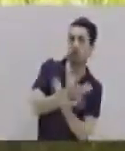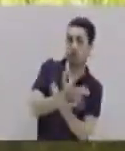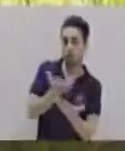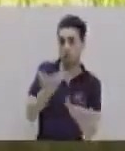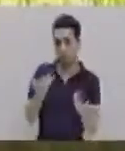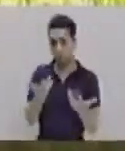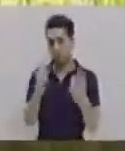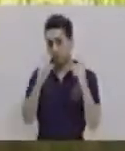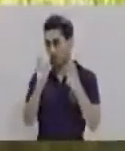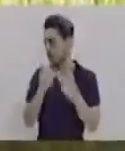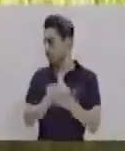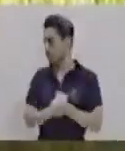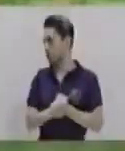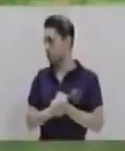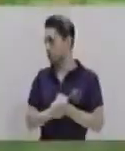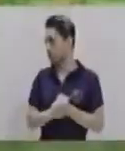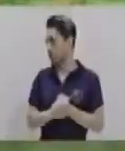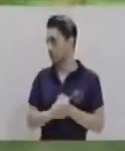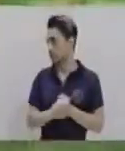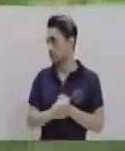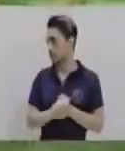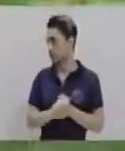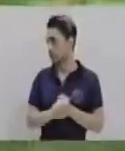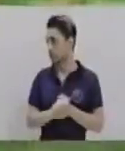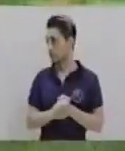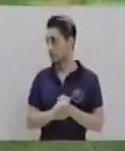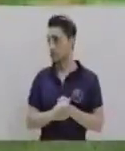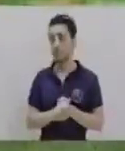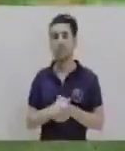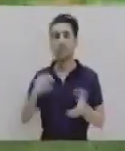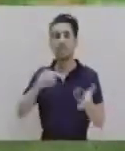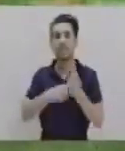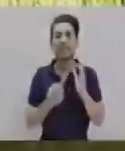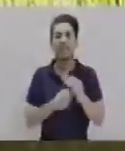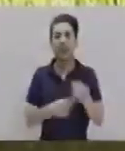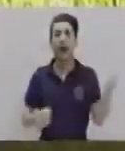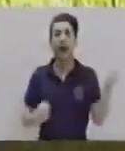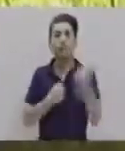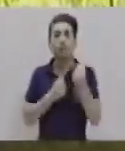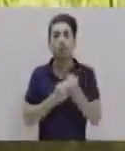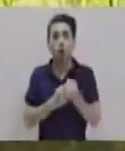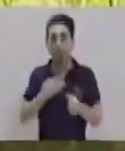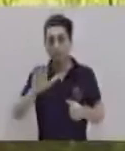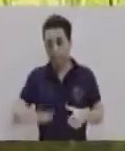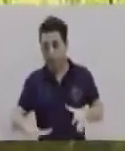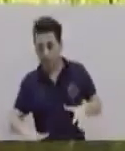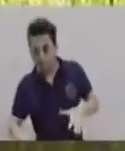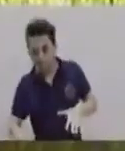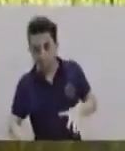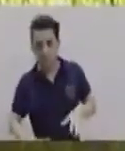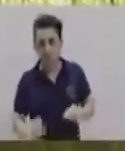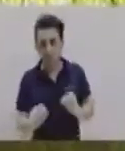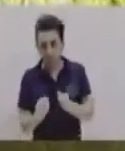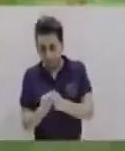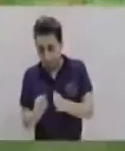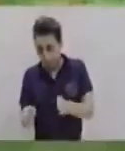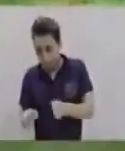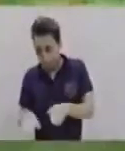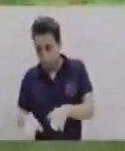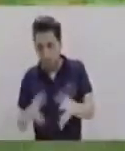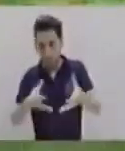podemos lastimar. Entonces el apoyo va más o menos a un pie de separación de la